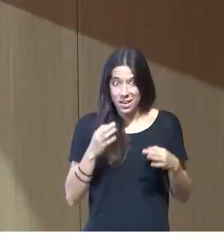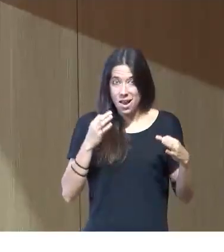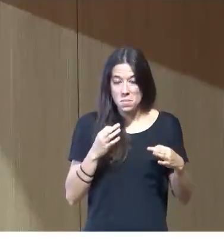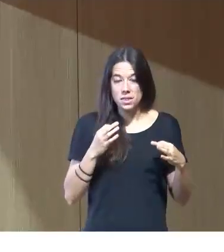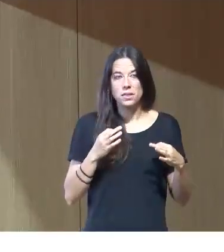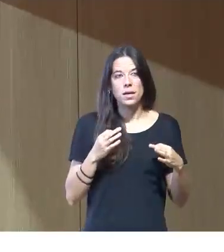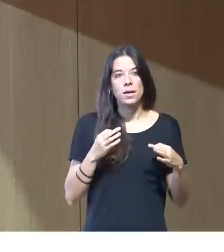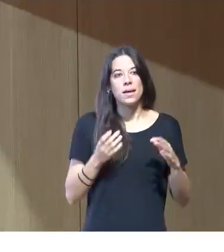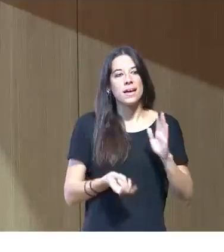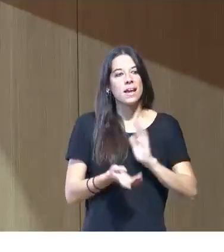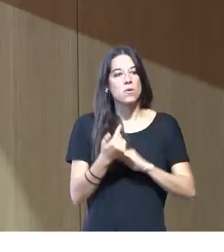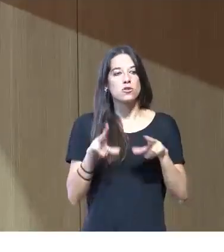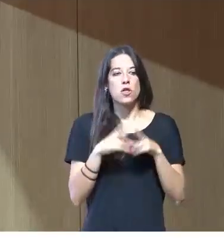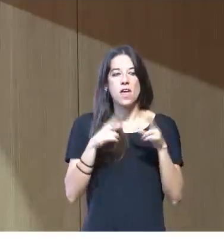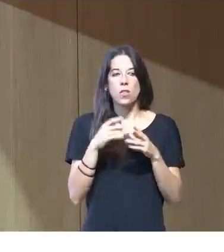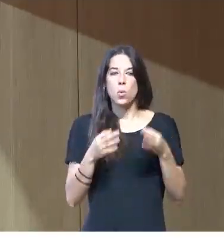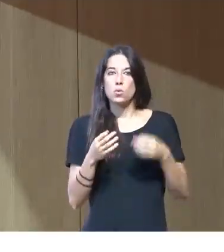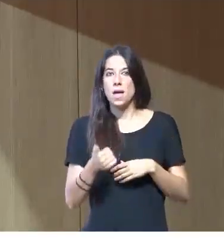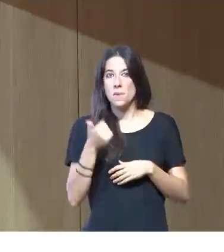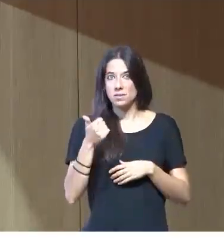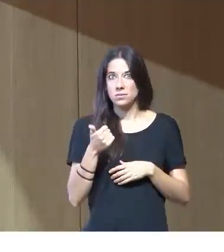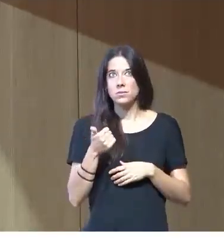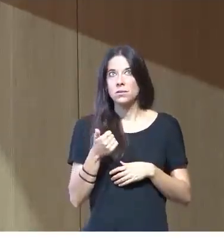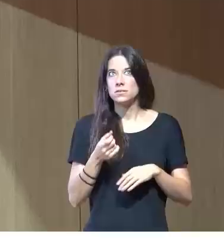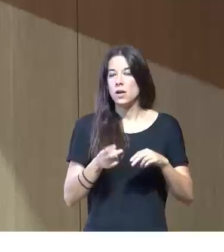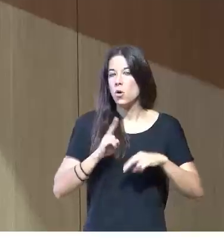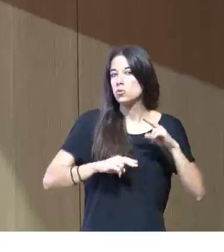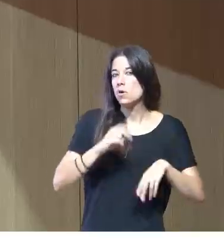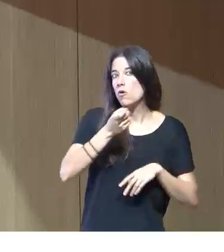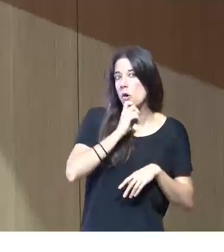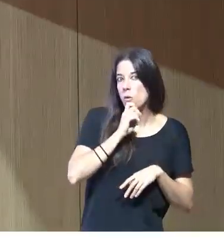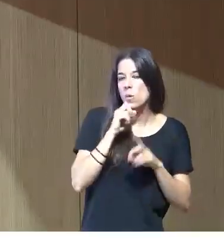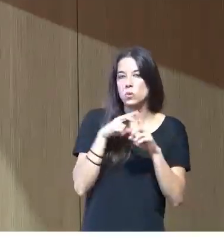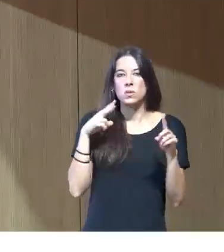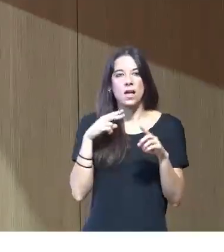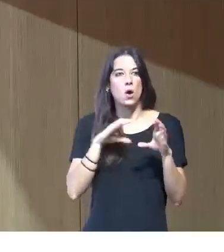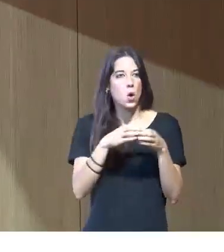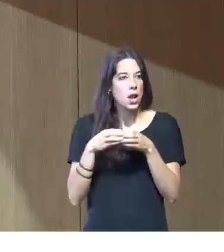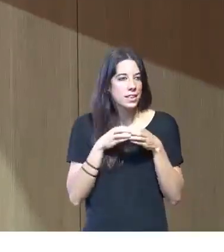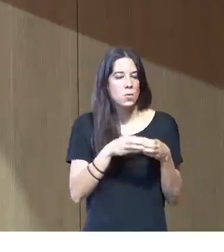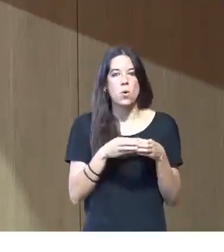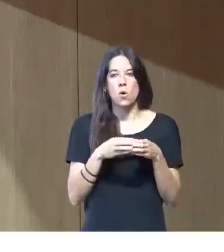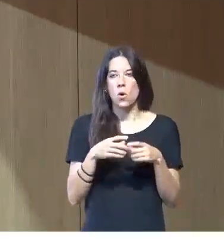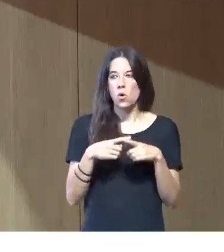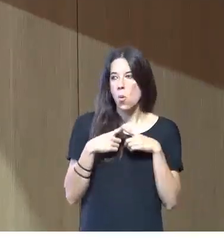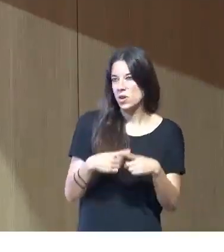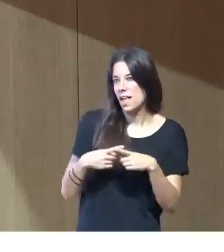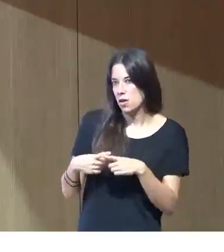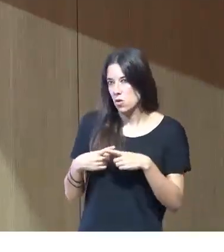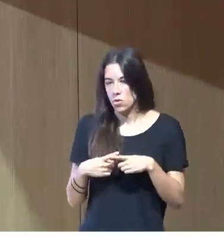construcción de una sociedad más justa se hace desde lo desde lo colectivo desde lo comunitario es decir es muy